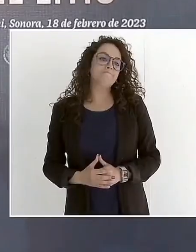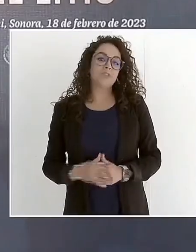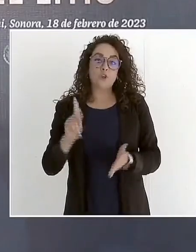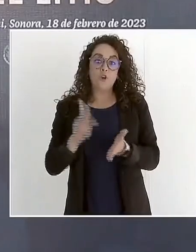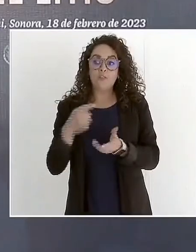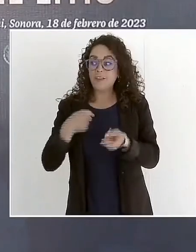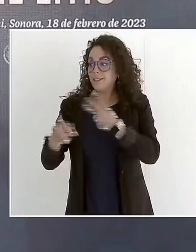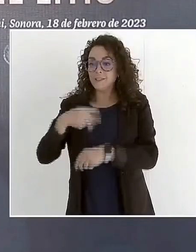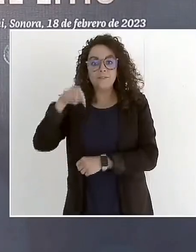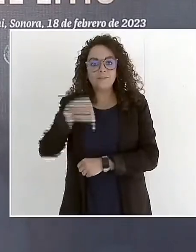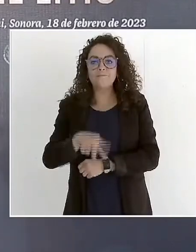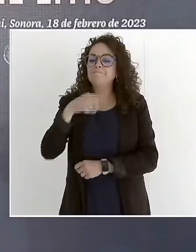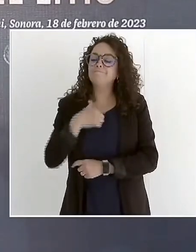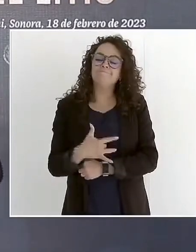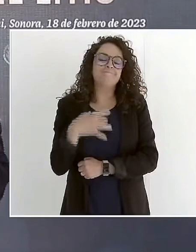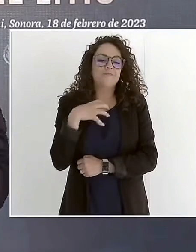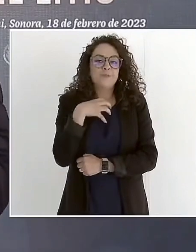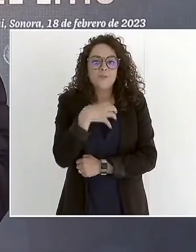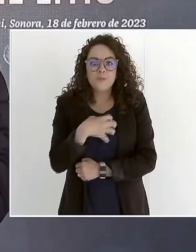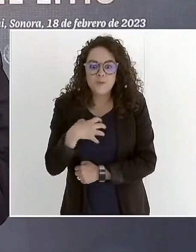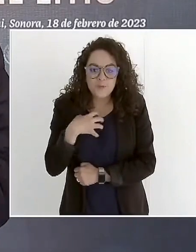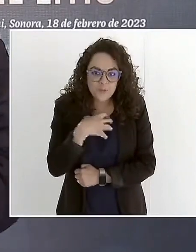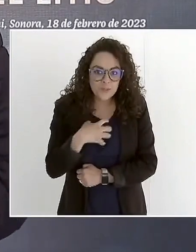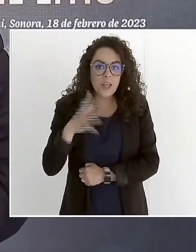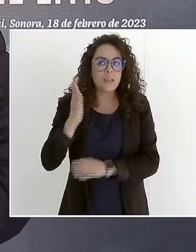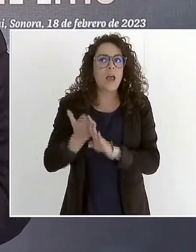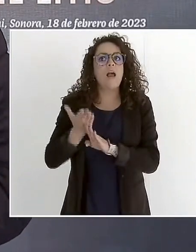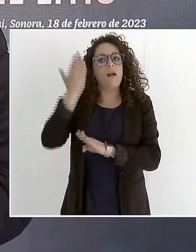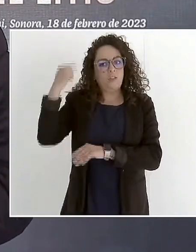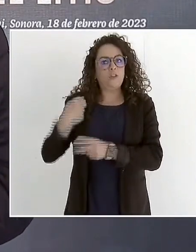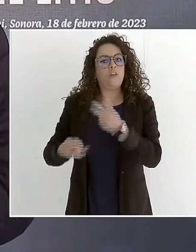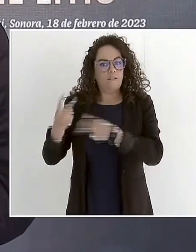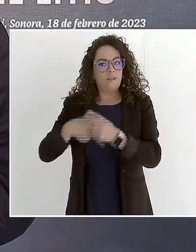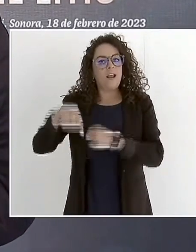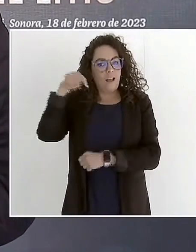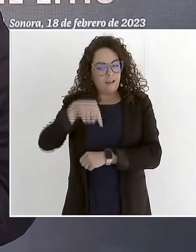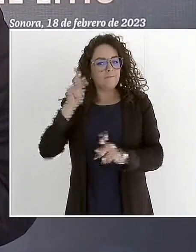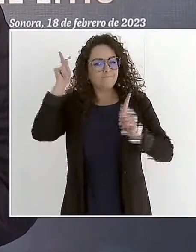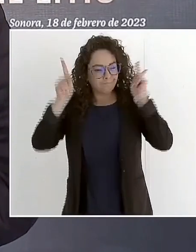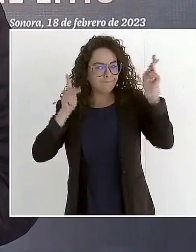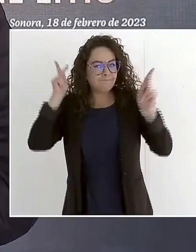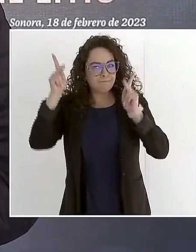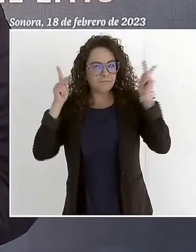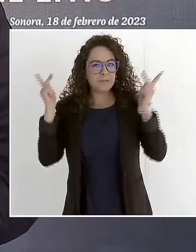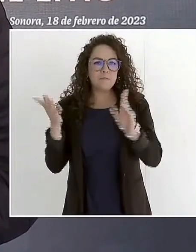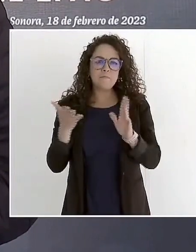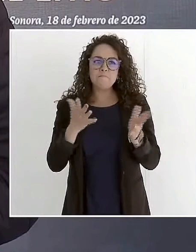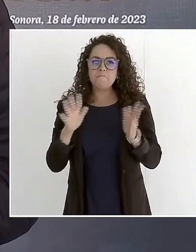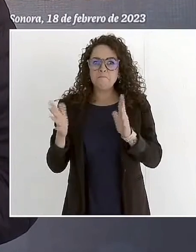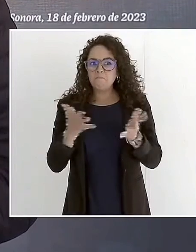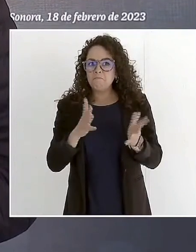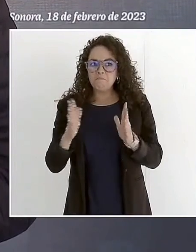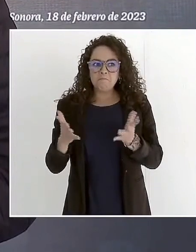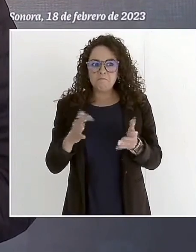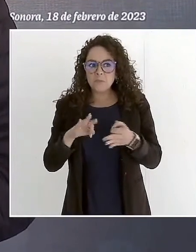el petróleo y El litio son de la nación de ustedes de todos los que viven en esta región de todos los mexicanos